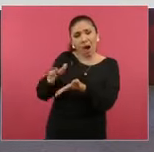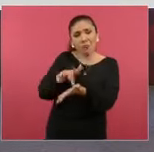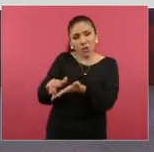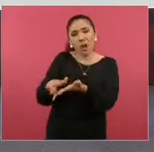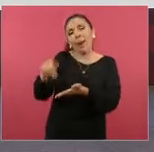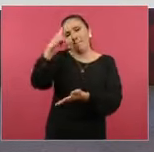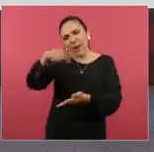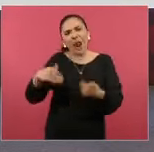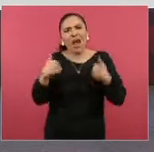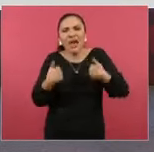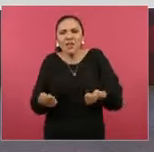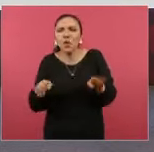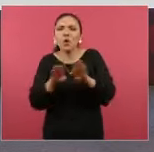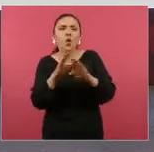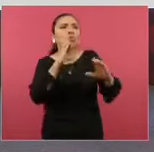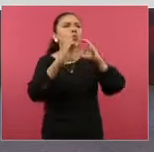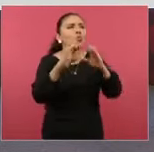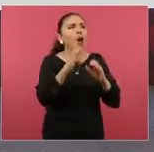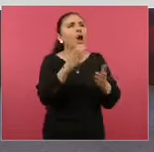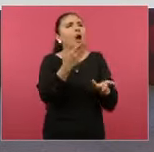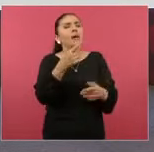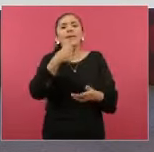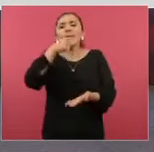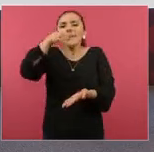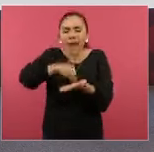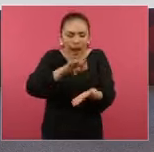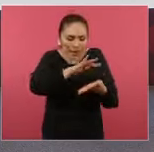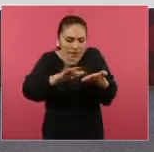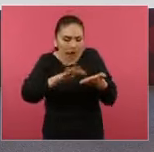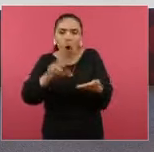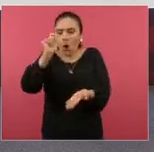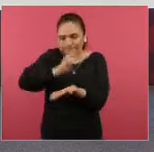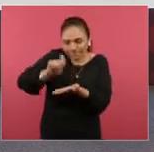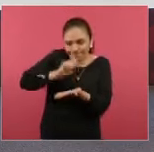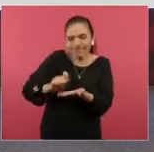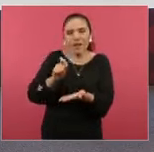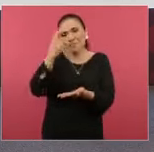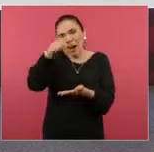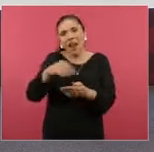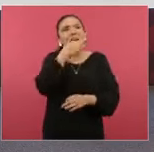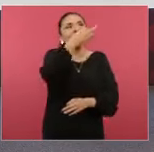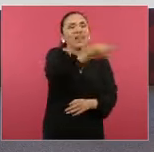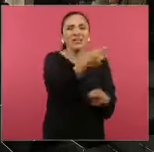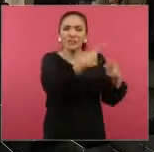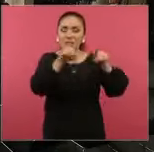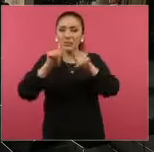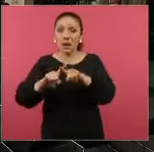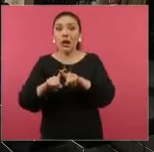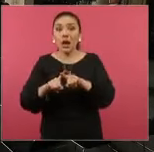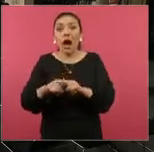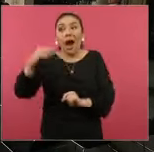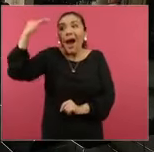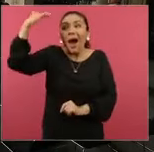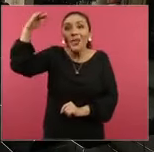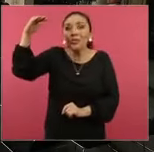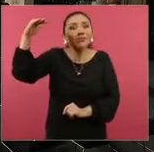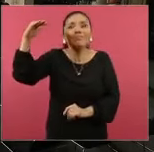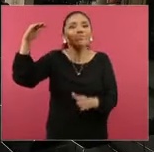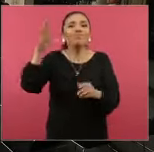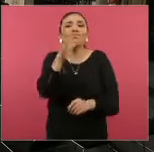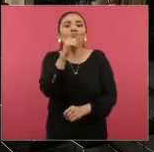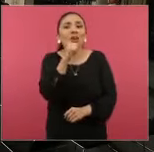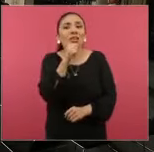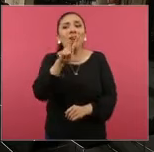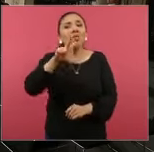en la interpretación de comunicados, de cartas, en hacer recados, en hacer, etcétera, en todo eso que los adultos no